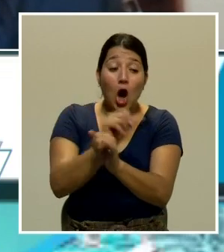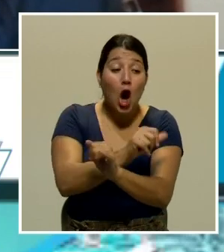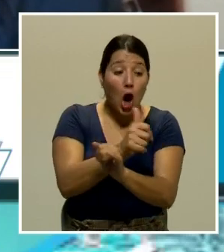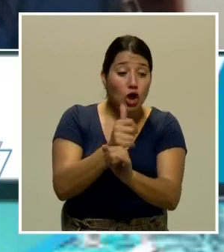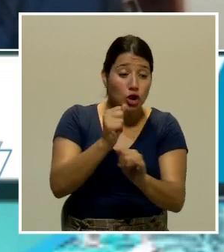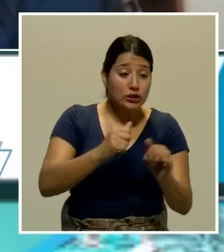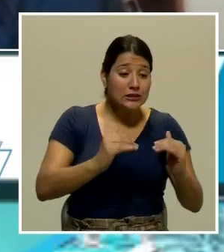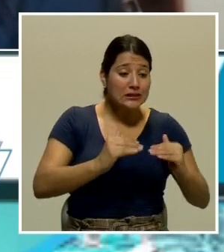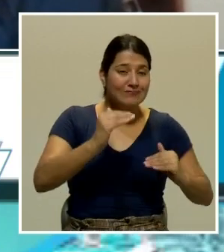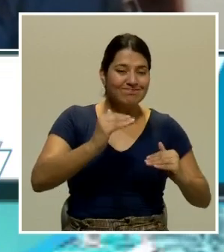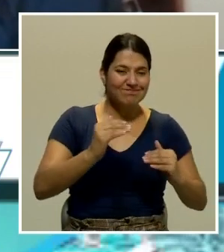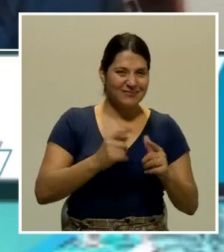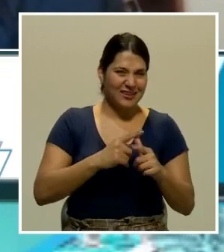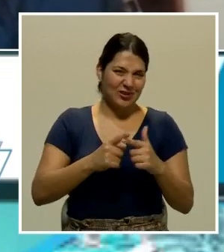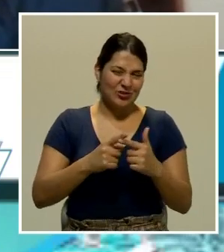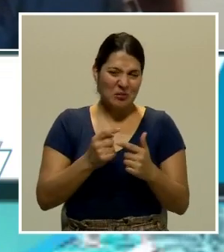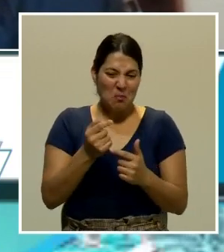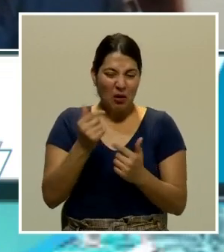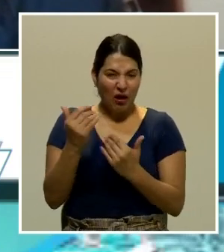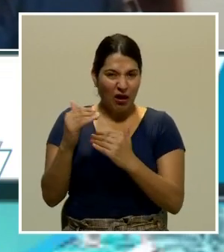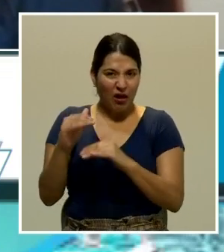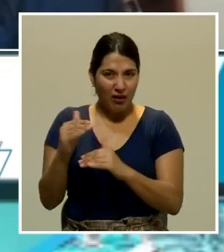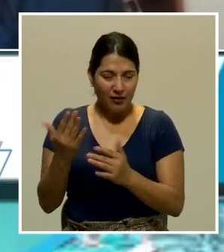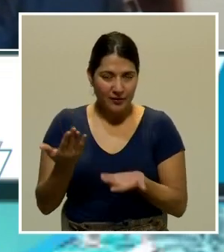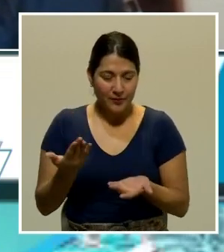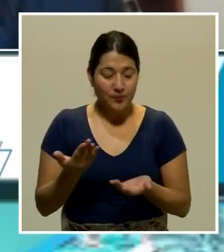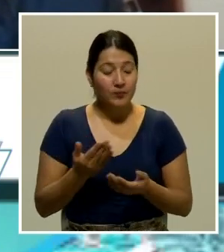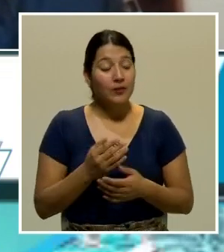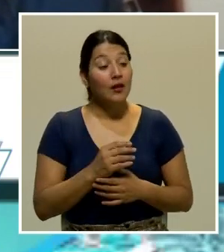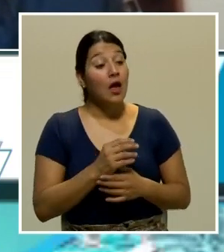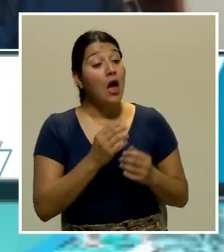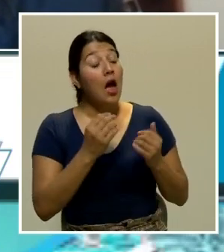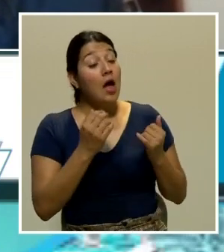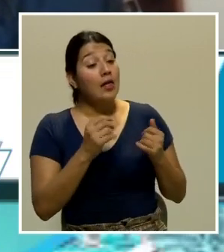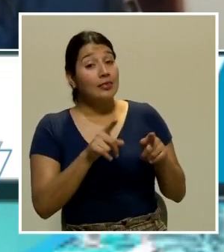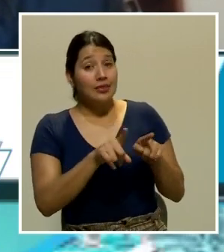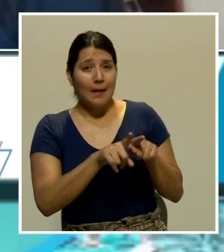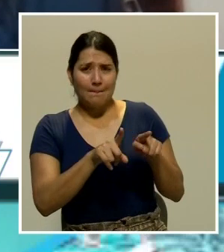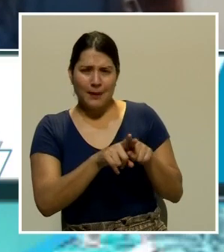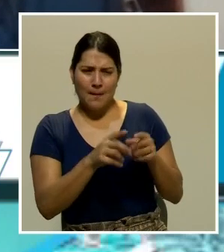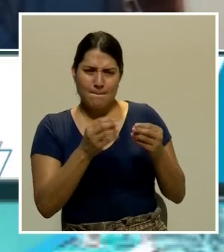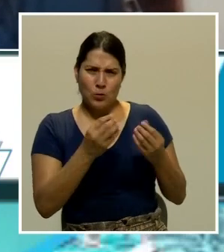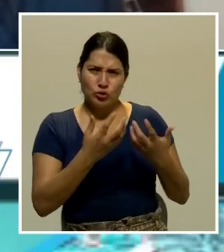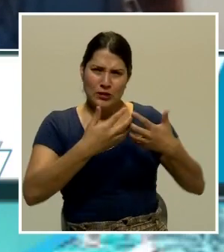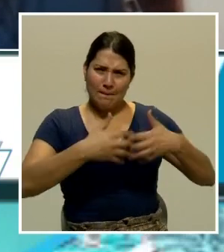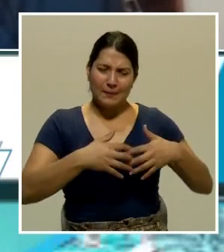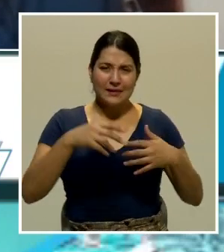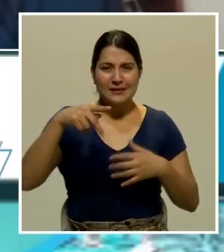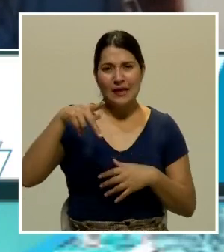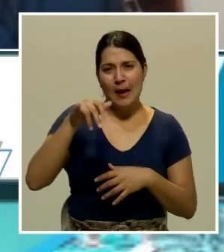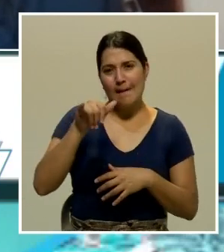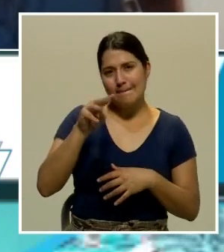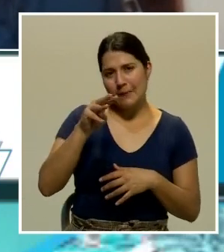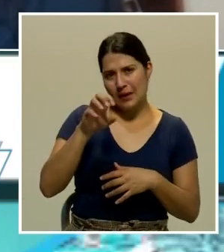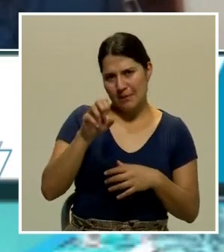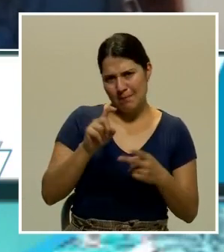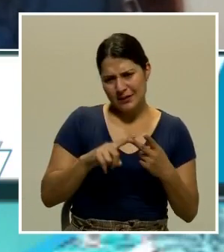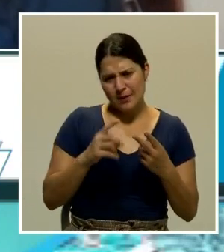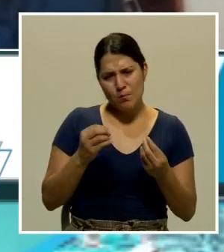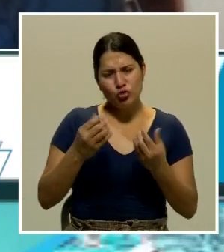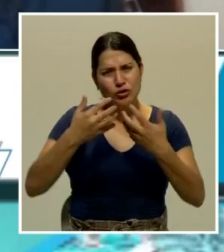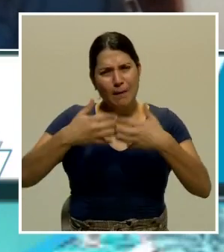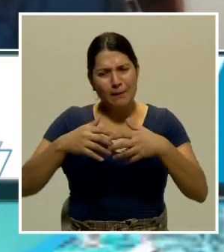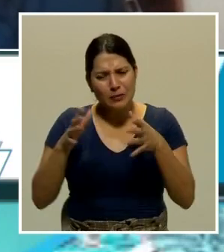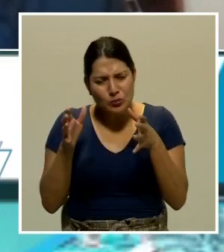Estado, pero en esta crisis también hay empresas, pymes y otro montón de empresas pequeñas que se la